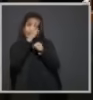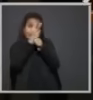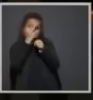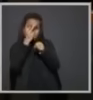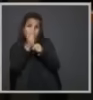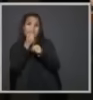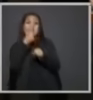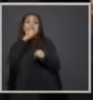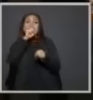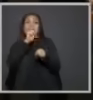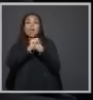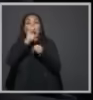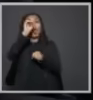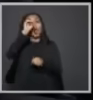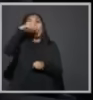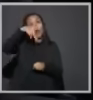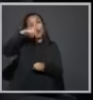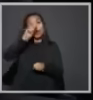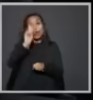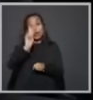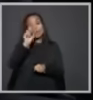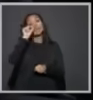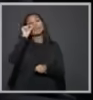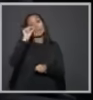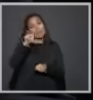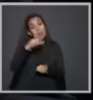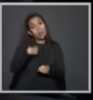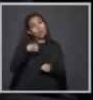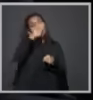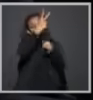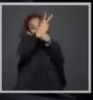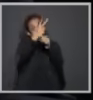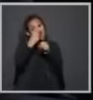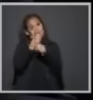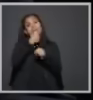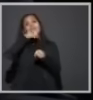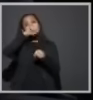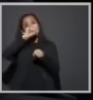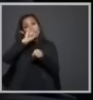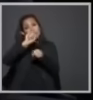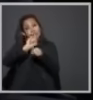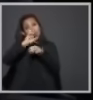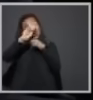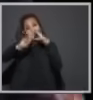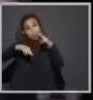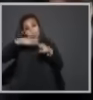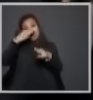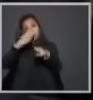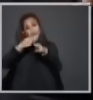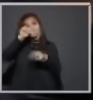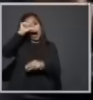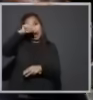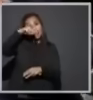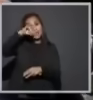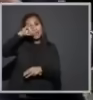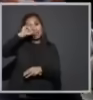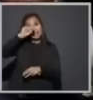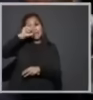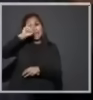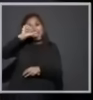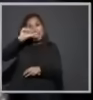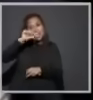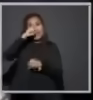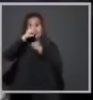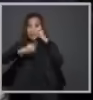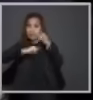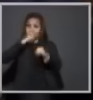voy a invitar al secretario general de Amnistía Internacional, voy a invitar a especialistas y vamos a analizar